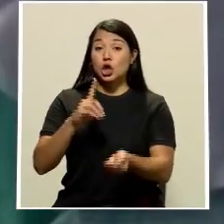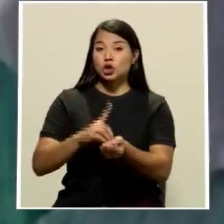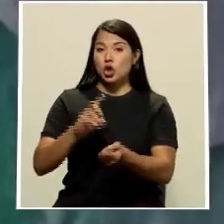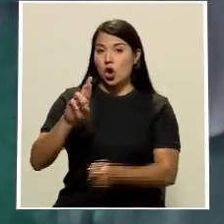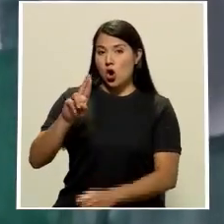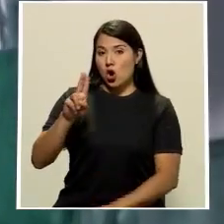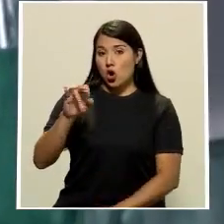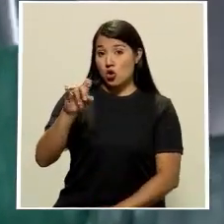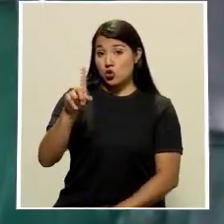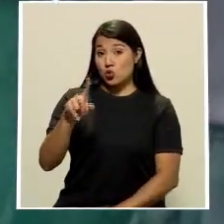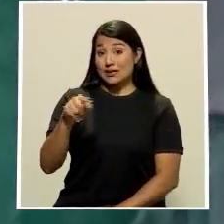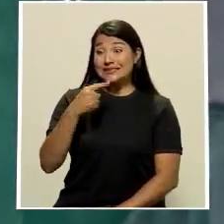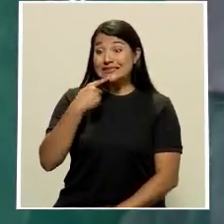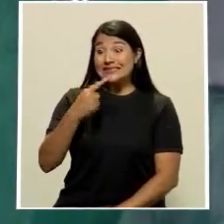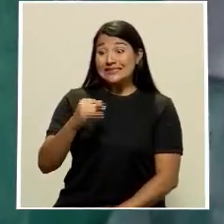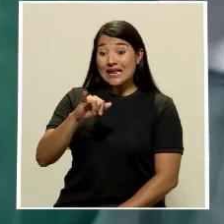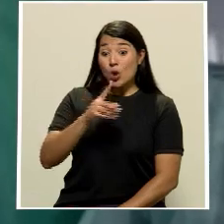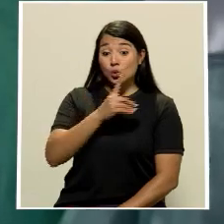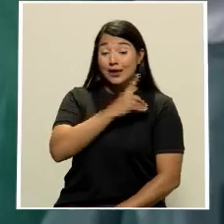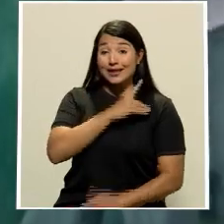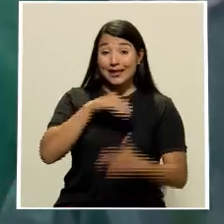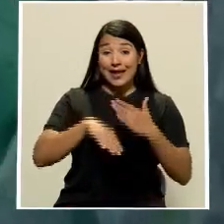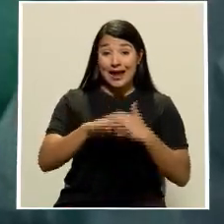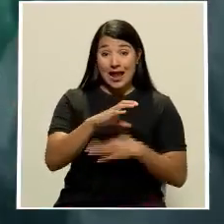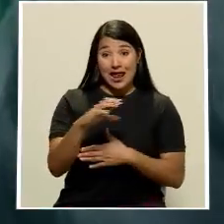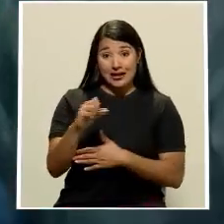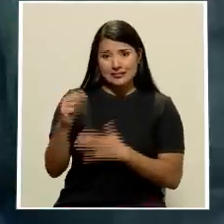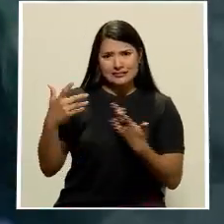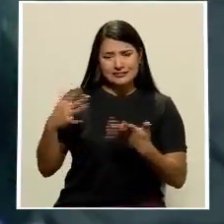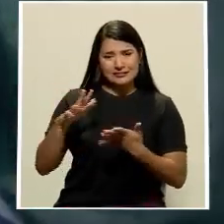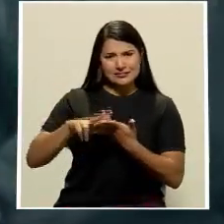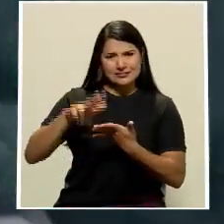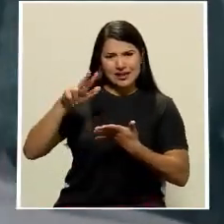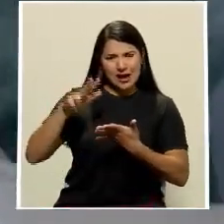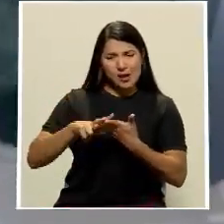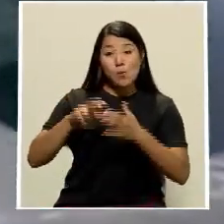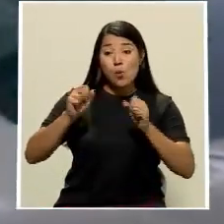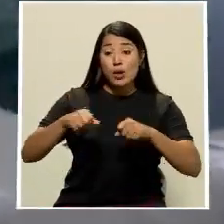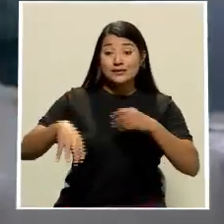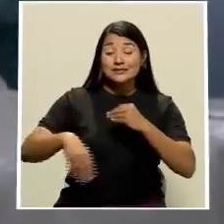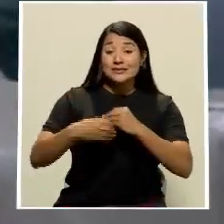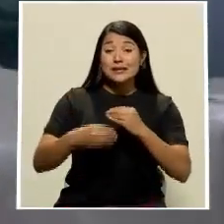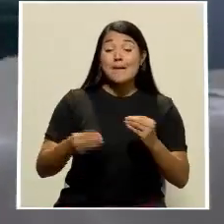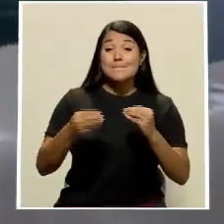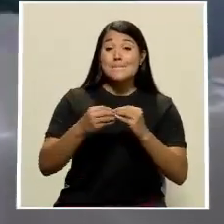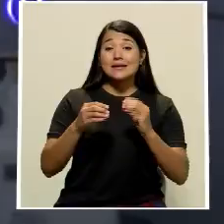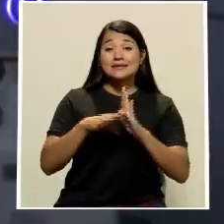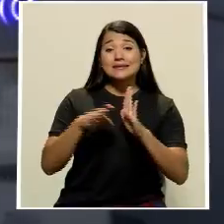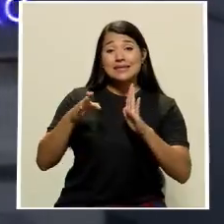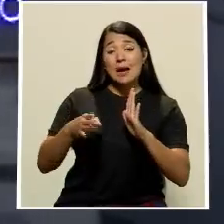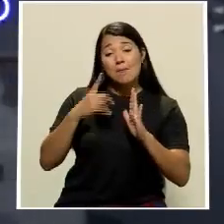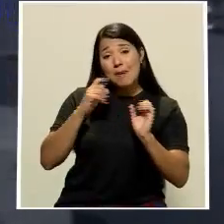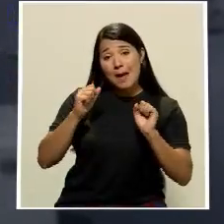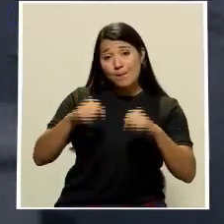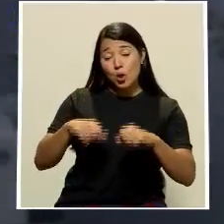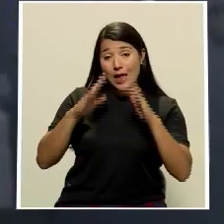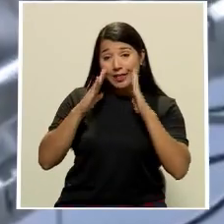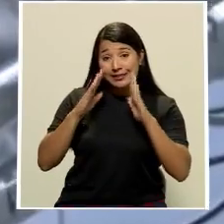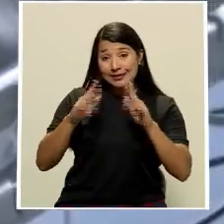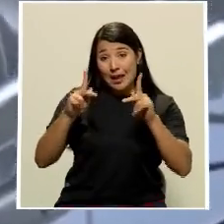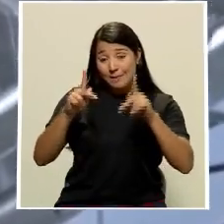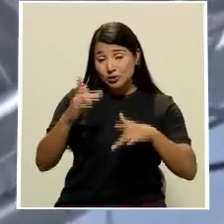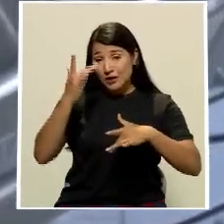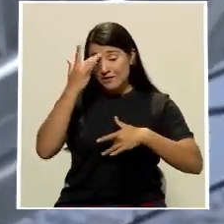informó que la Junta Directiva de la institución aprobó una ampliación extraordinaria de camas para utilizarlas en atención de pacientes leves